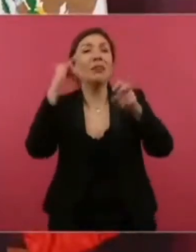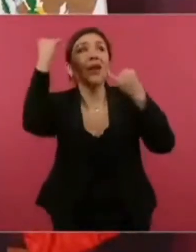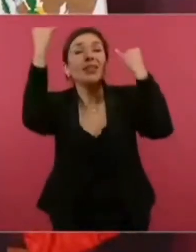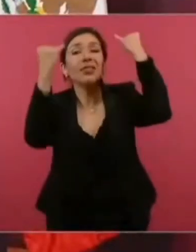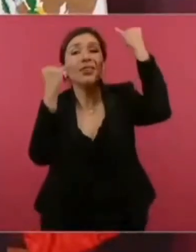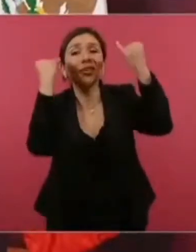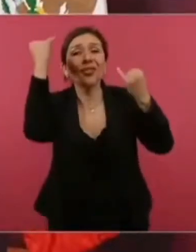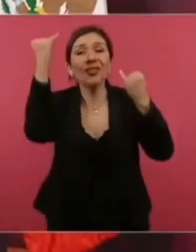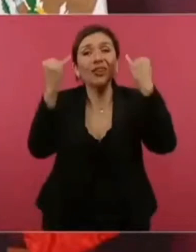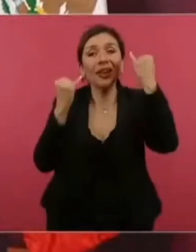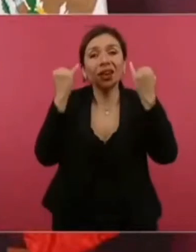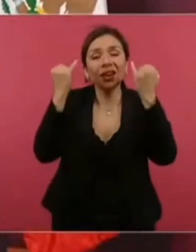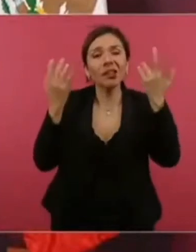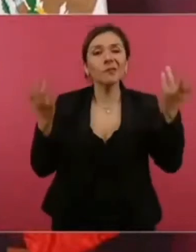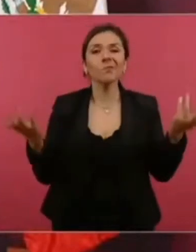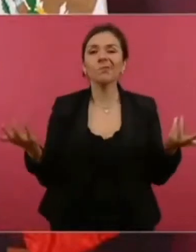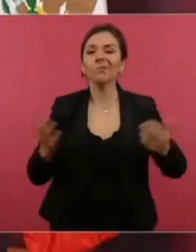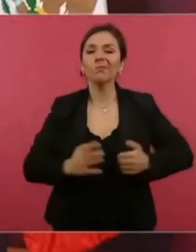Hay muchos